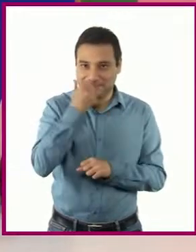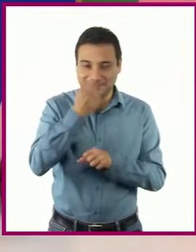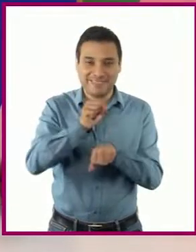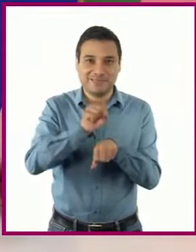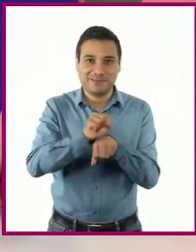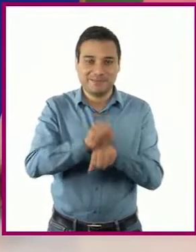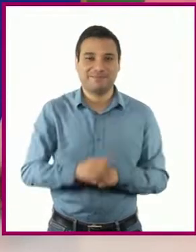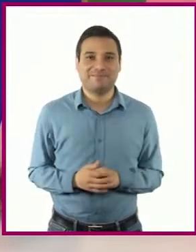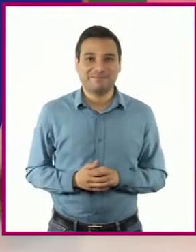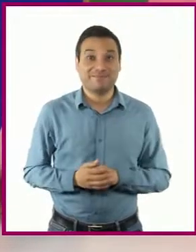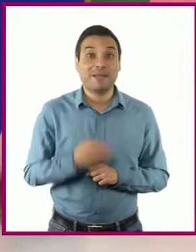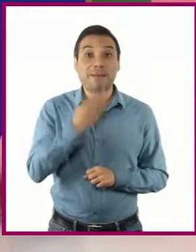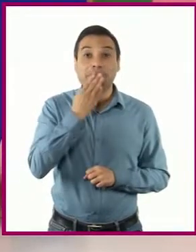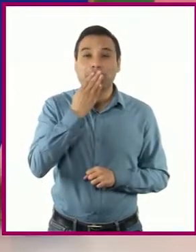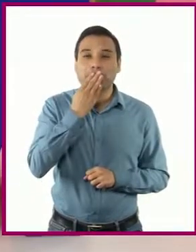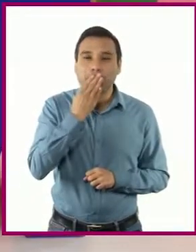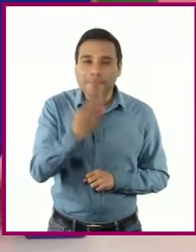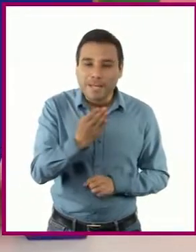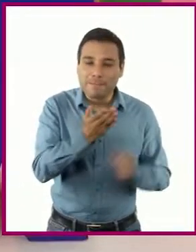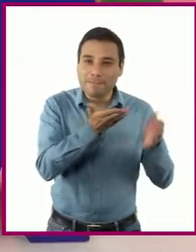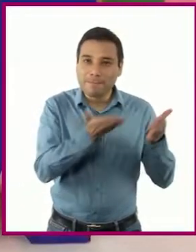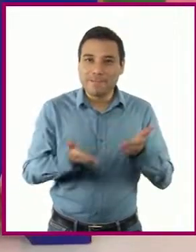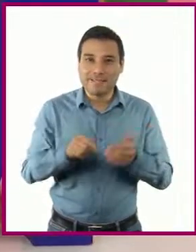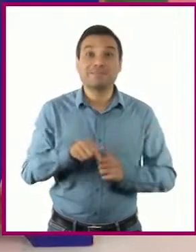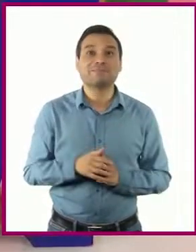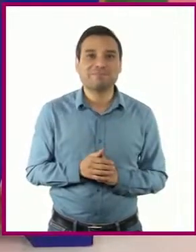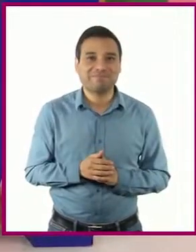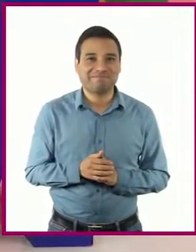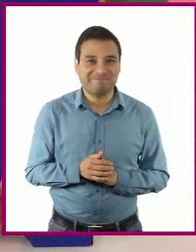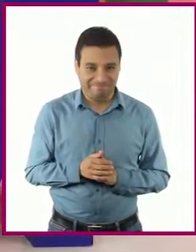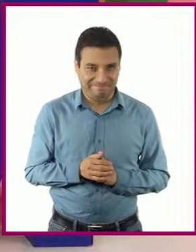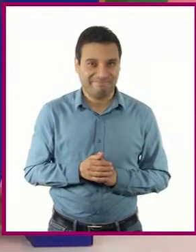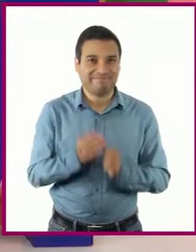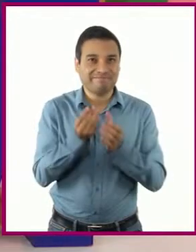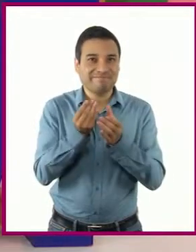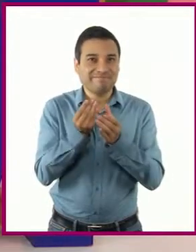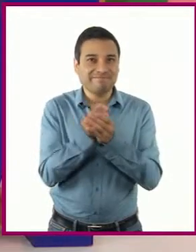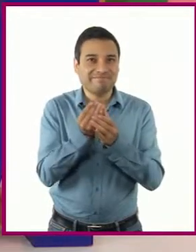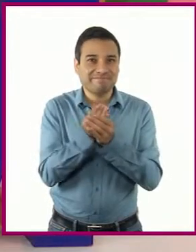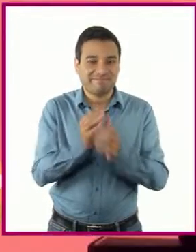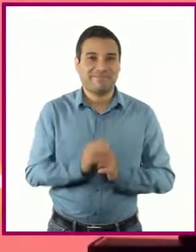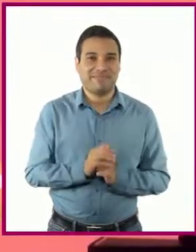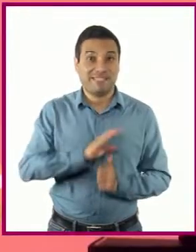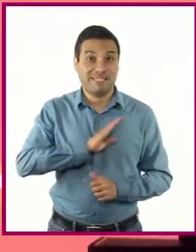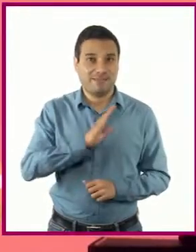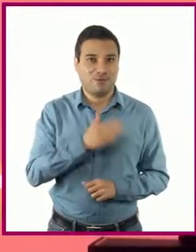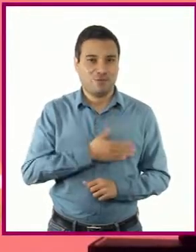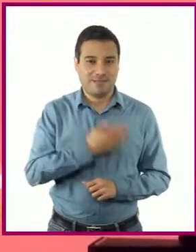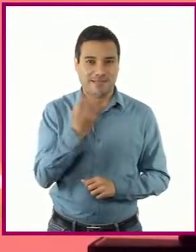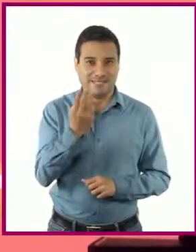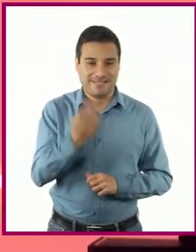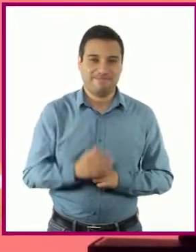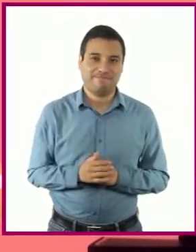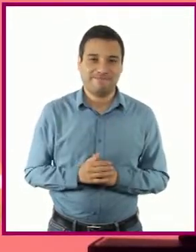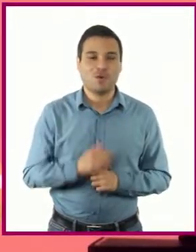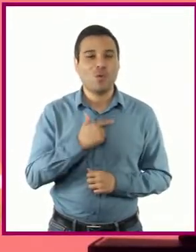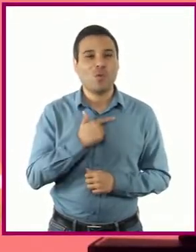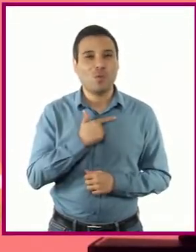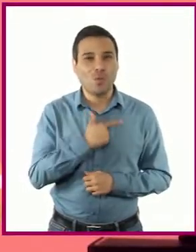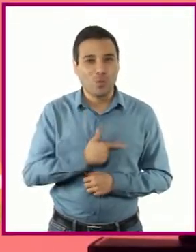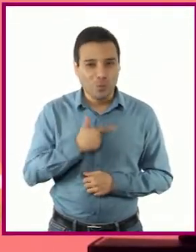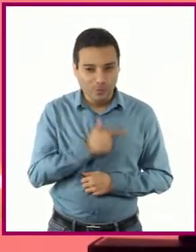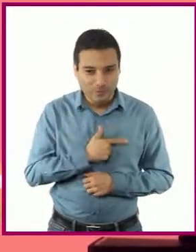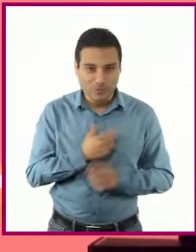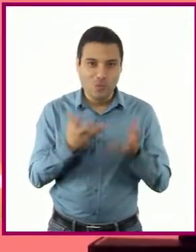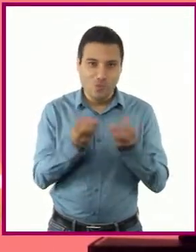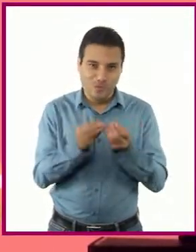Les doy la más cordial bienvenida a su sesión de lengua materna 3. Qué gusto poder acompañarlos una vez